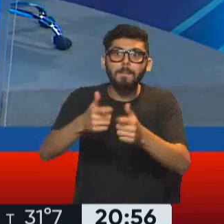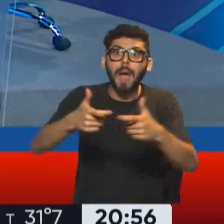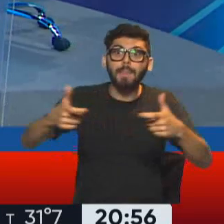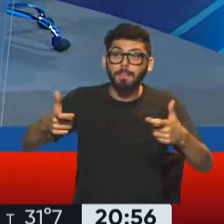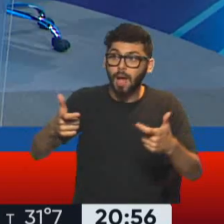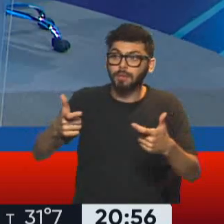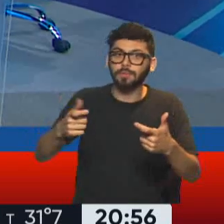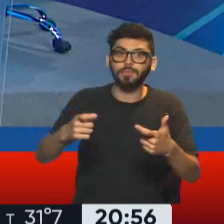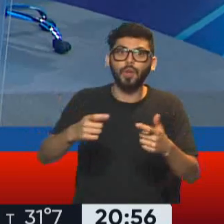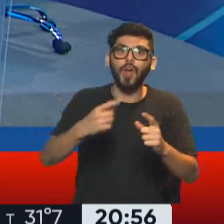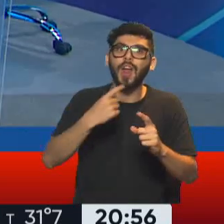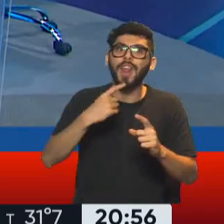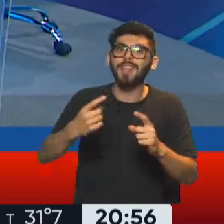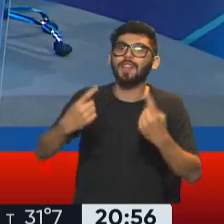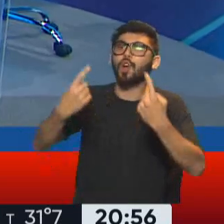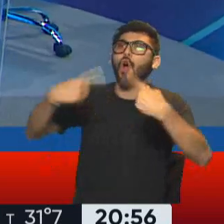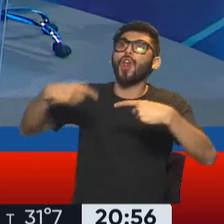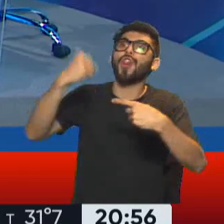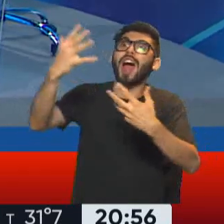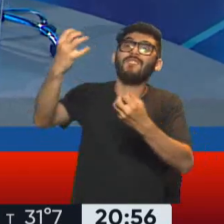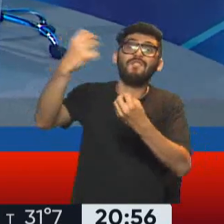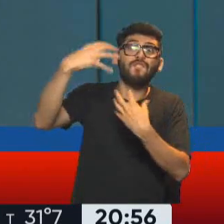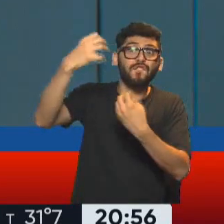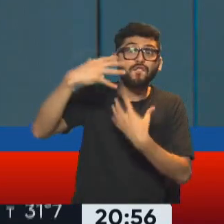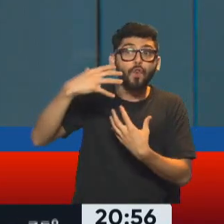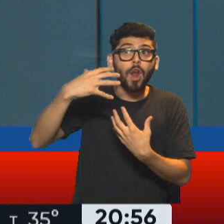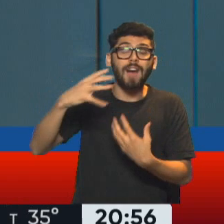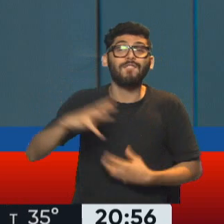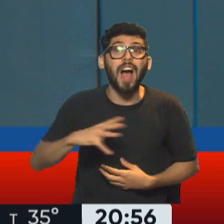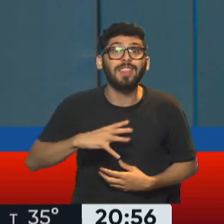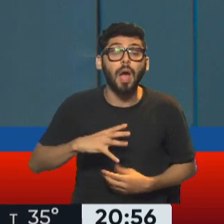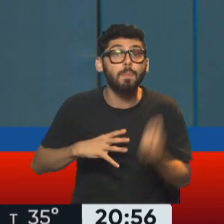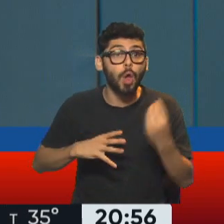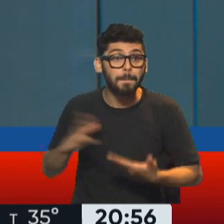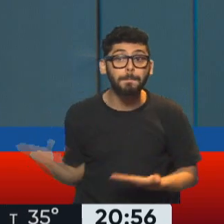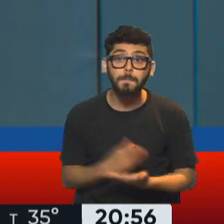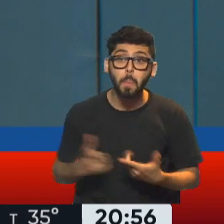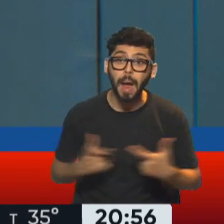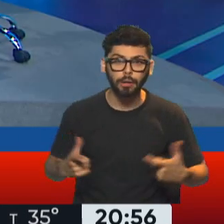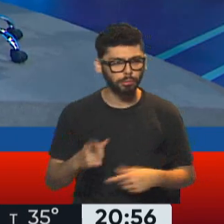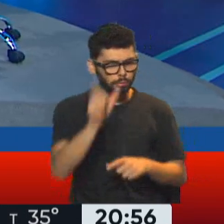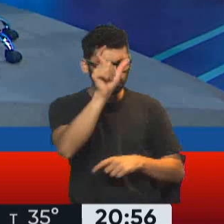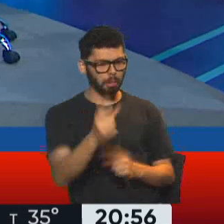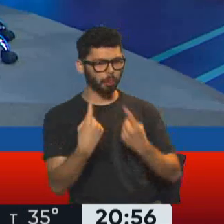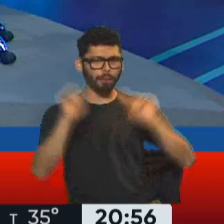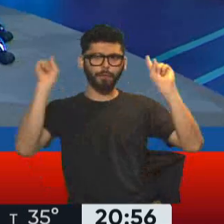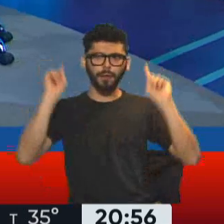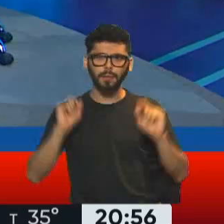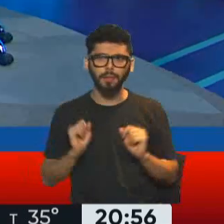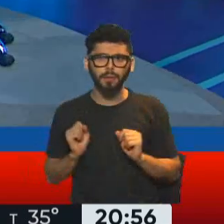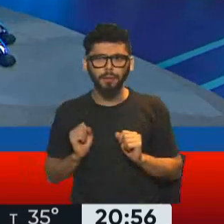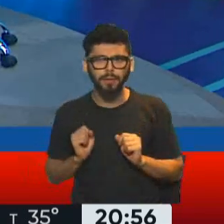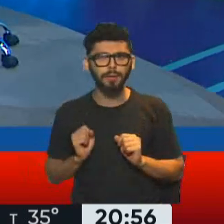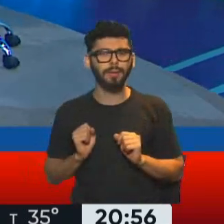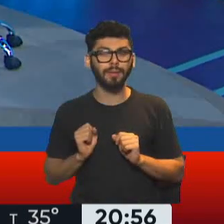que faltan insumos importados es por el aumento de la producción. Hoy estás diferente. No, pero ¿sabes qué